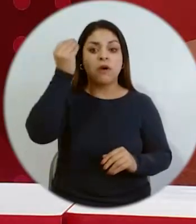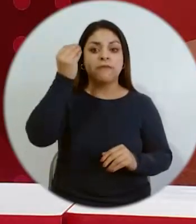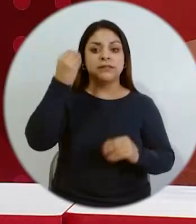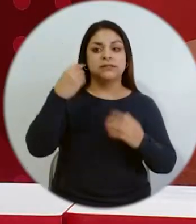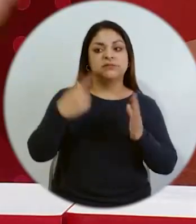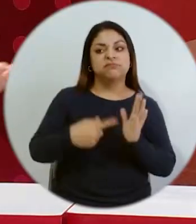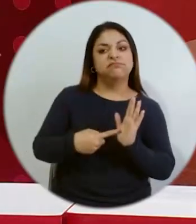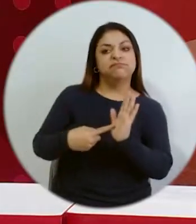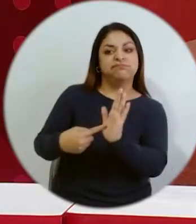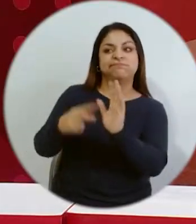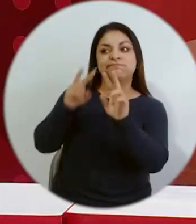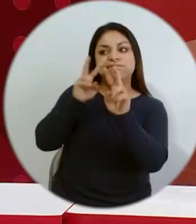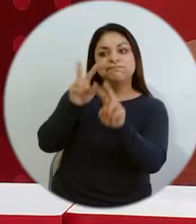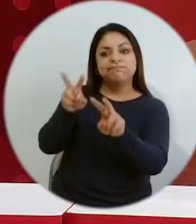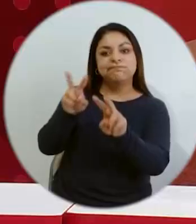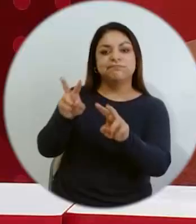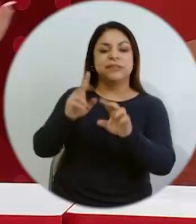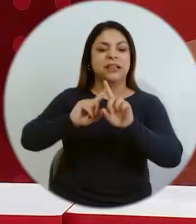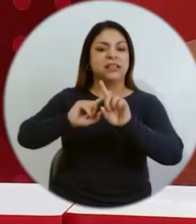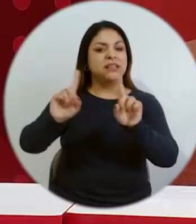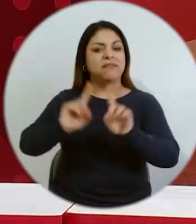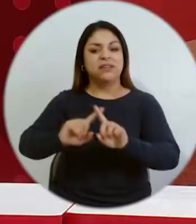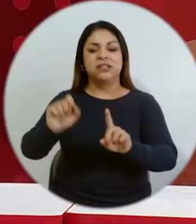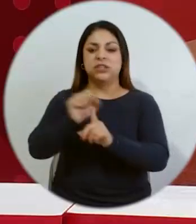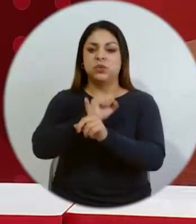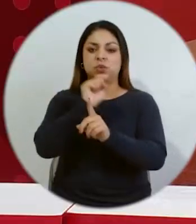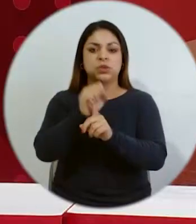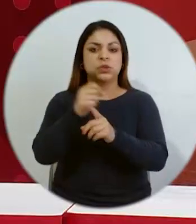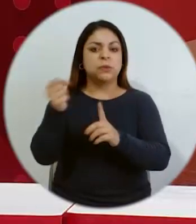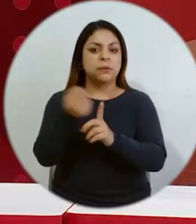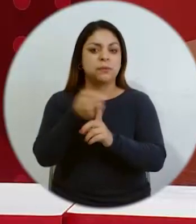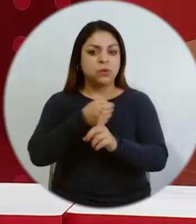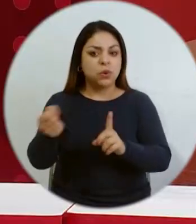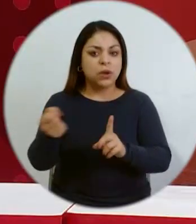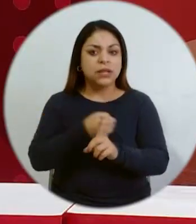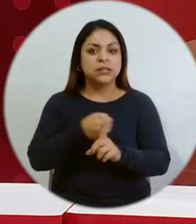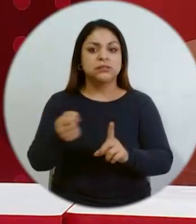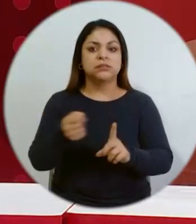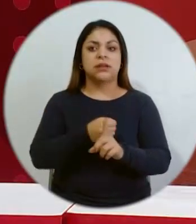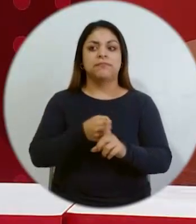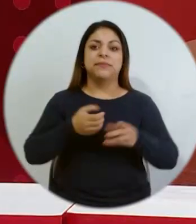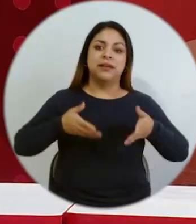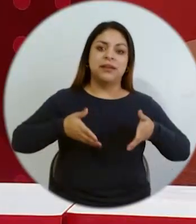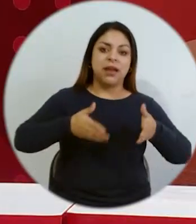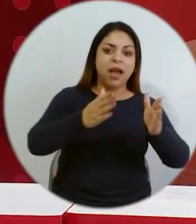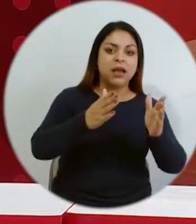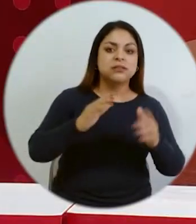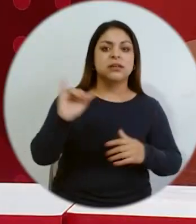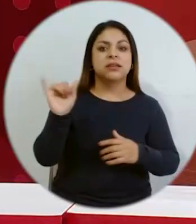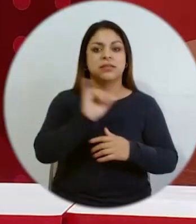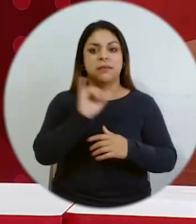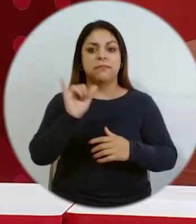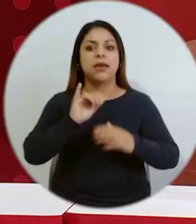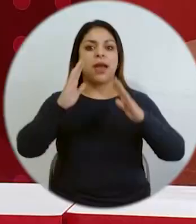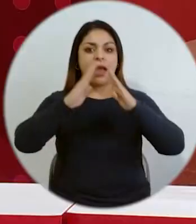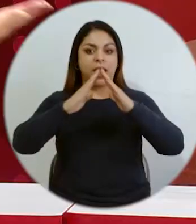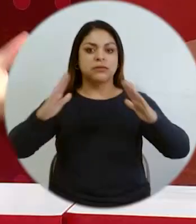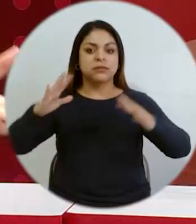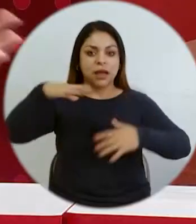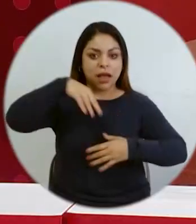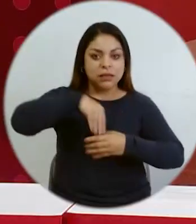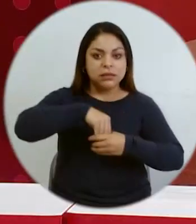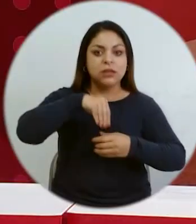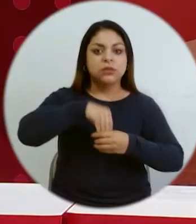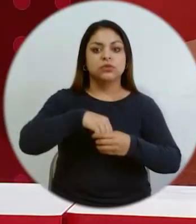adolescentes expuestos a diferentes, ¿verdad?, situaciones de violencia, tanto en la calle como dentro de sus hogares y